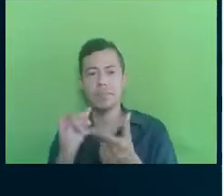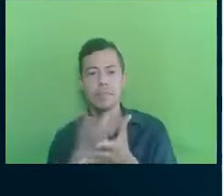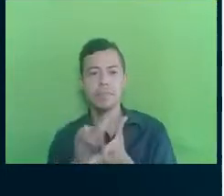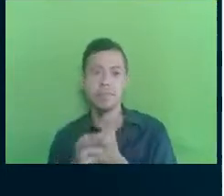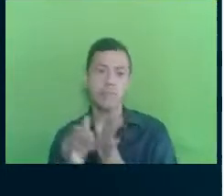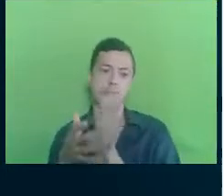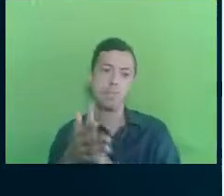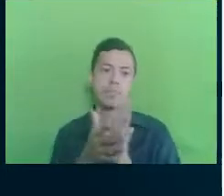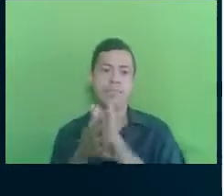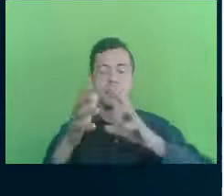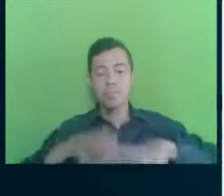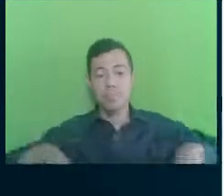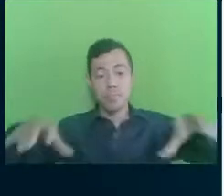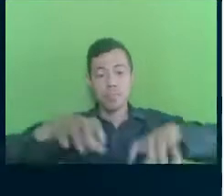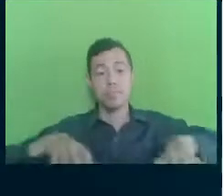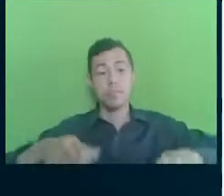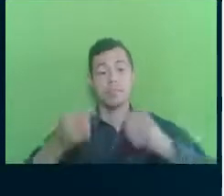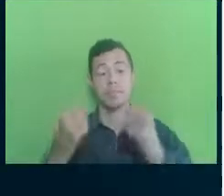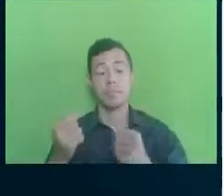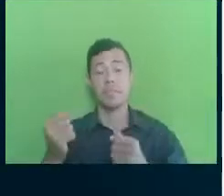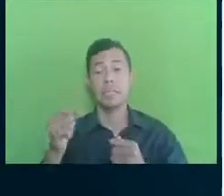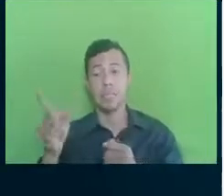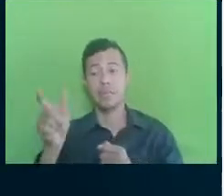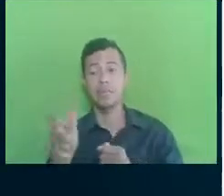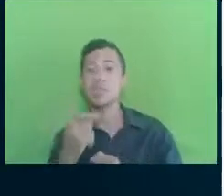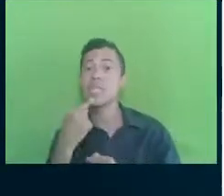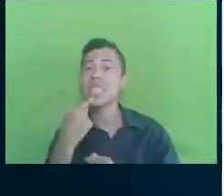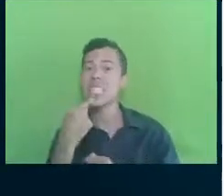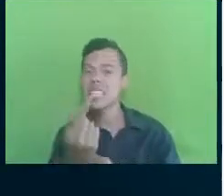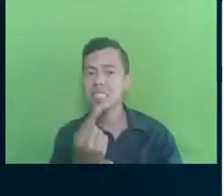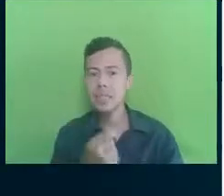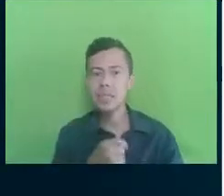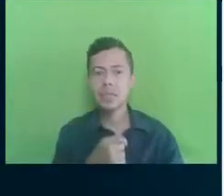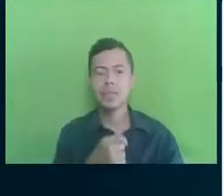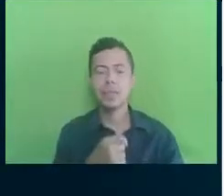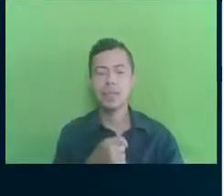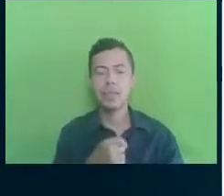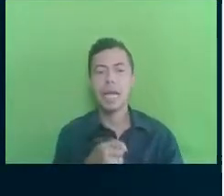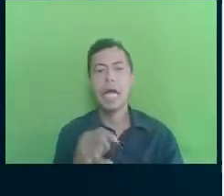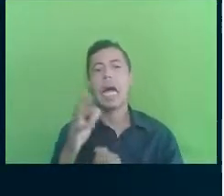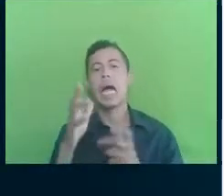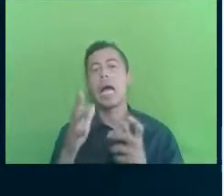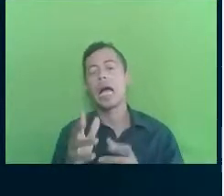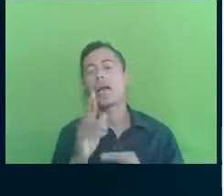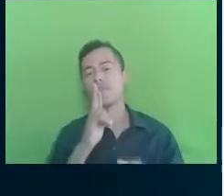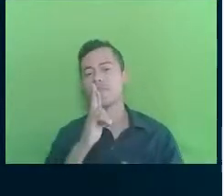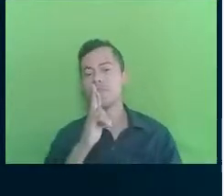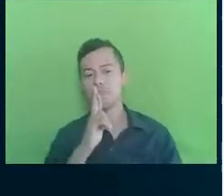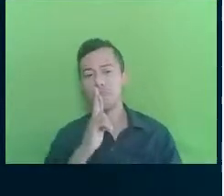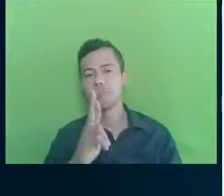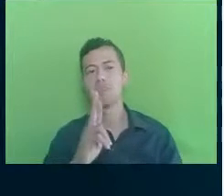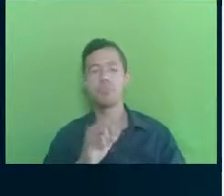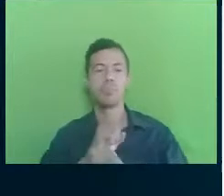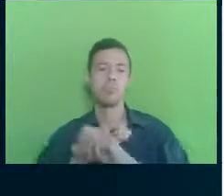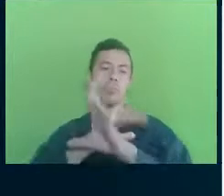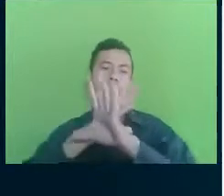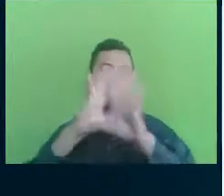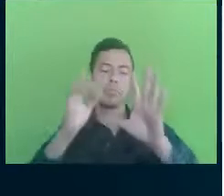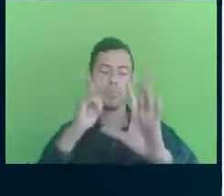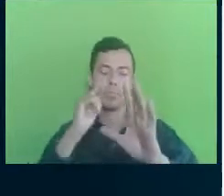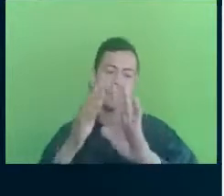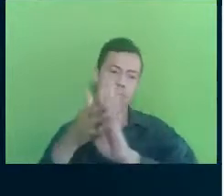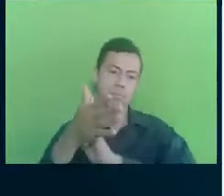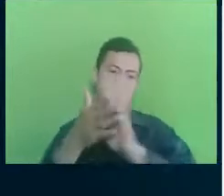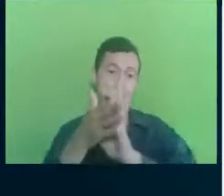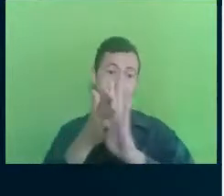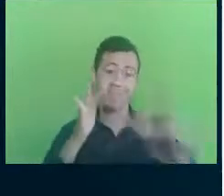el ejercicio más complejo, entender lo que otra persona dice y al final del día poder responderle de una forma coherente